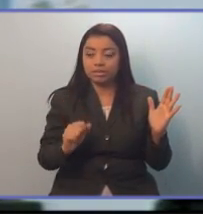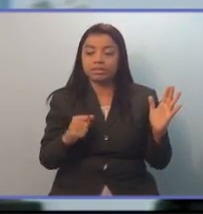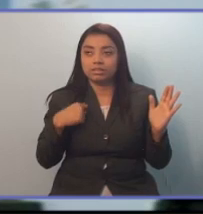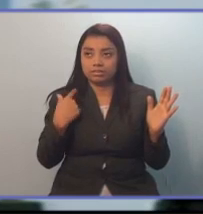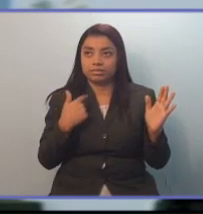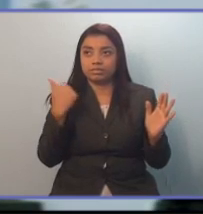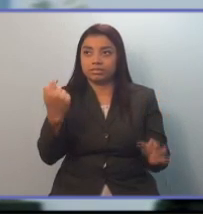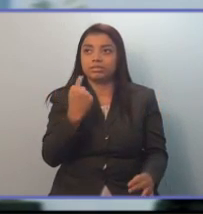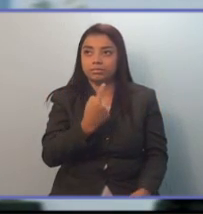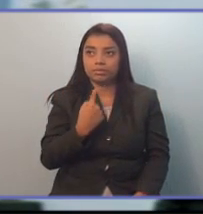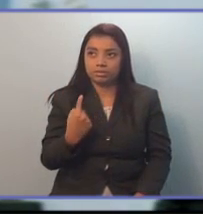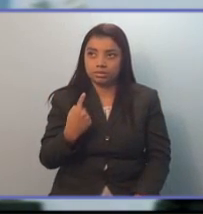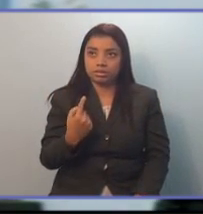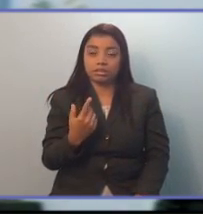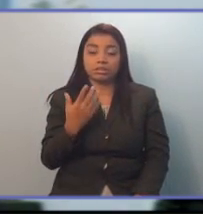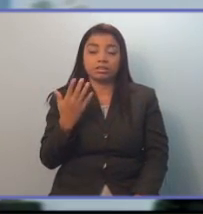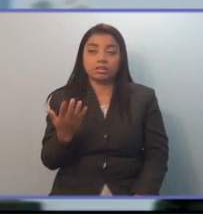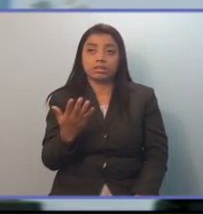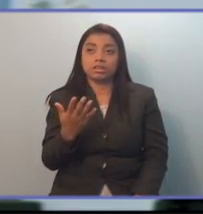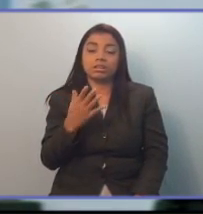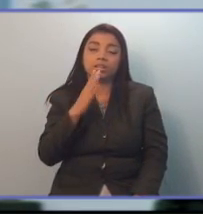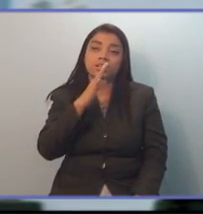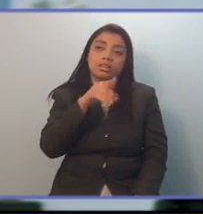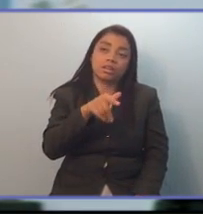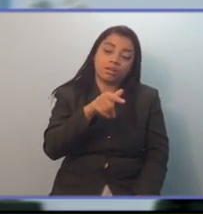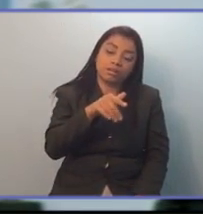las... de ahí las otras...